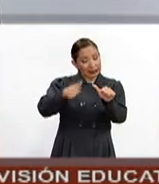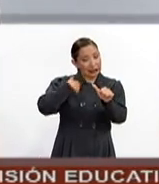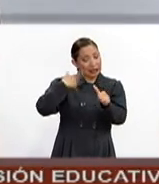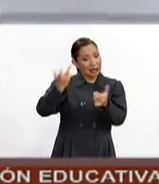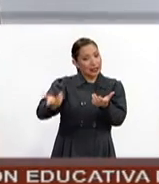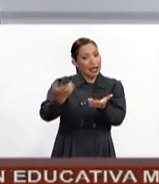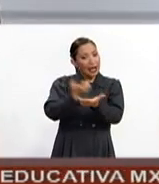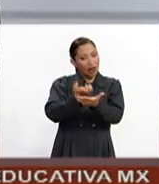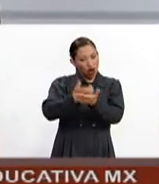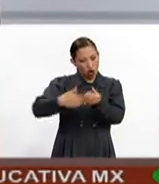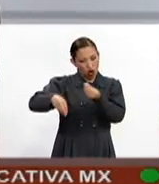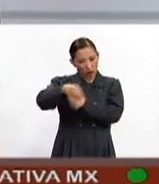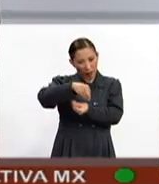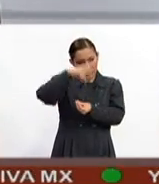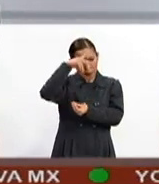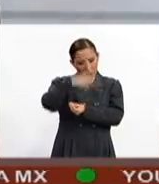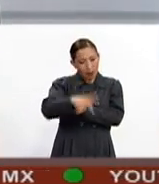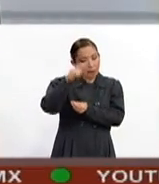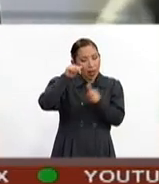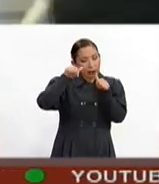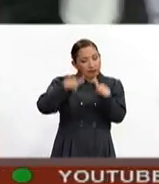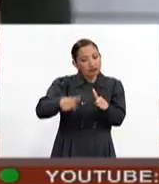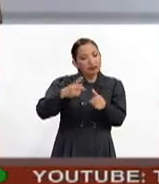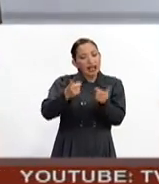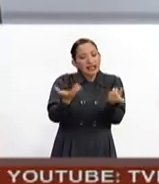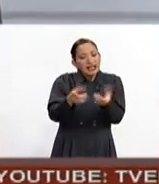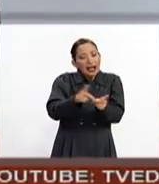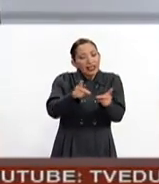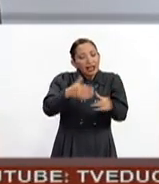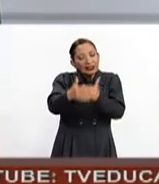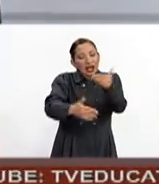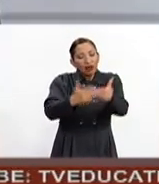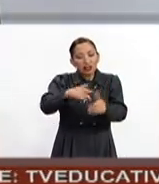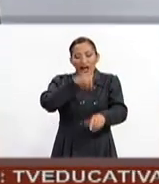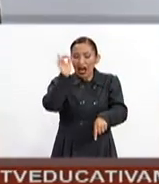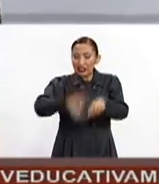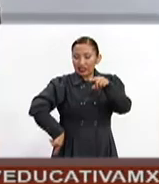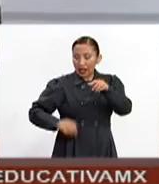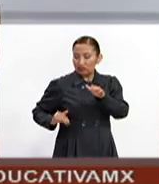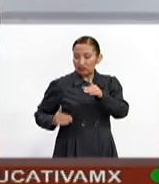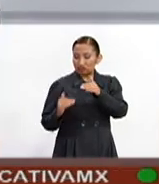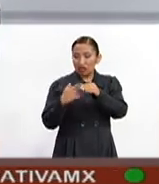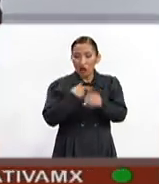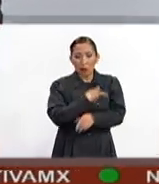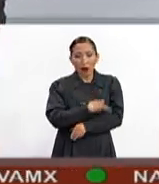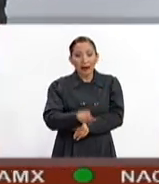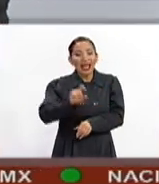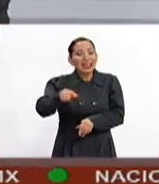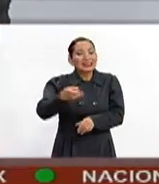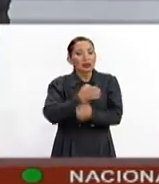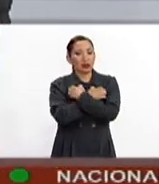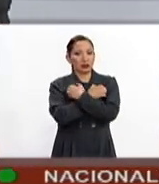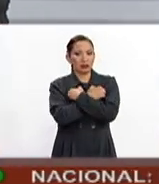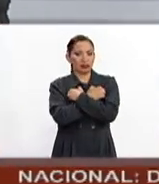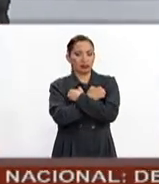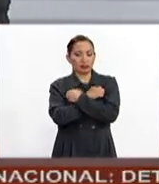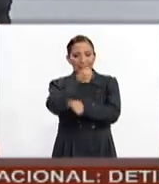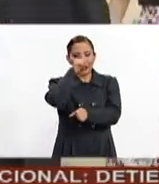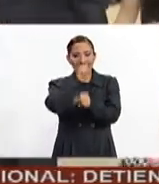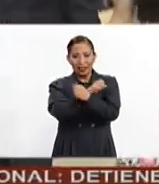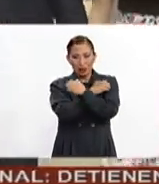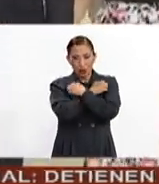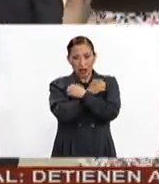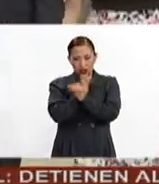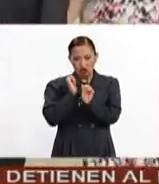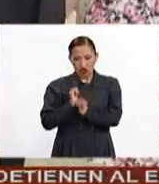política económica para generar desarrollo y romper con la desigualdad y la pobreza sea la educación. El secretario